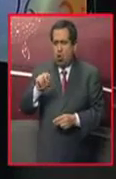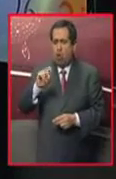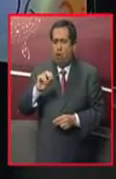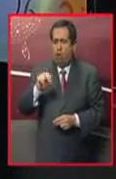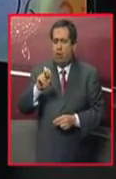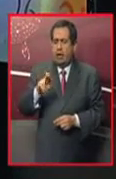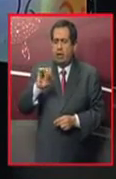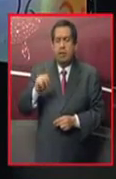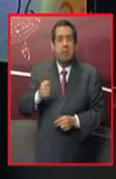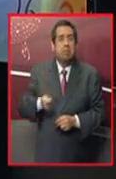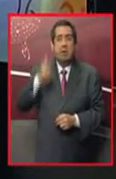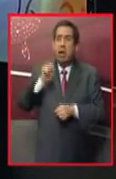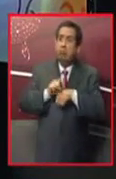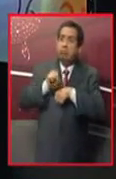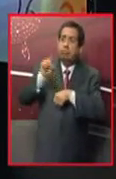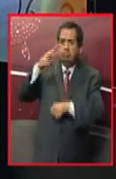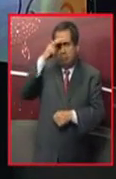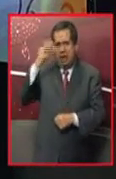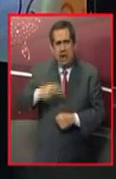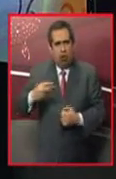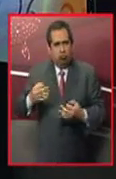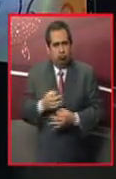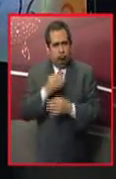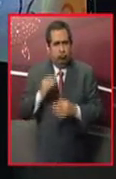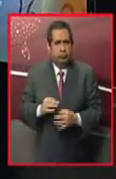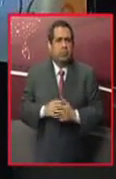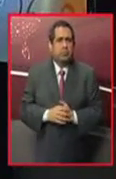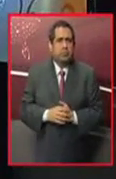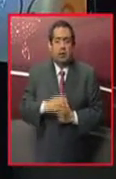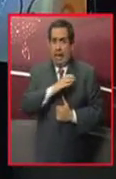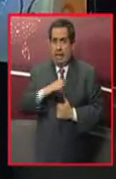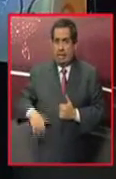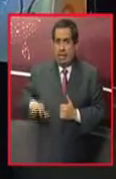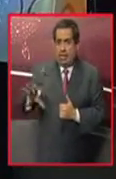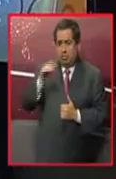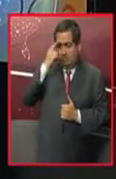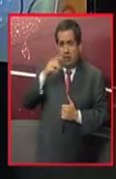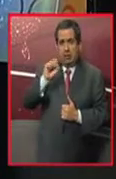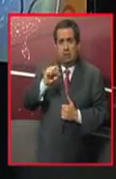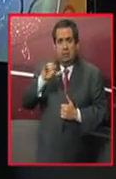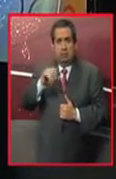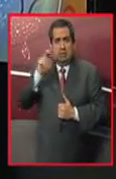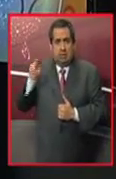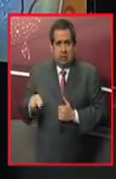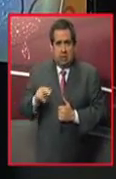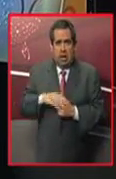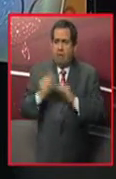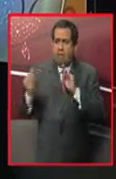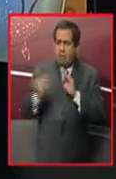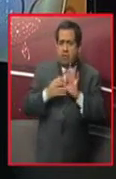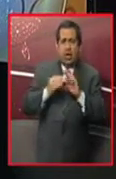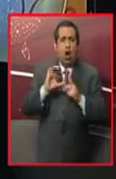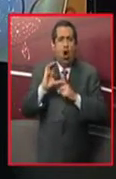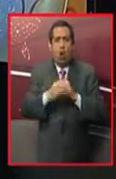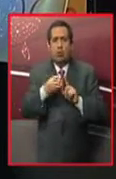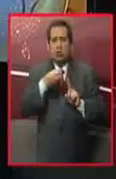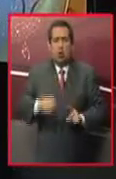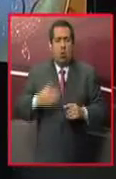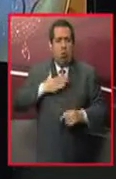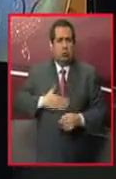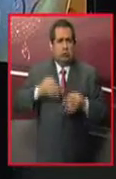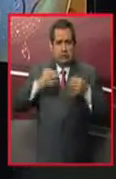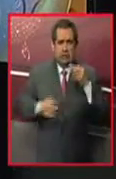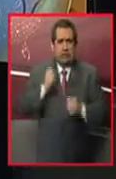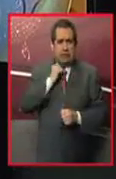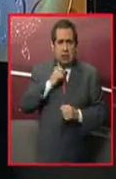Neri Vela, primer astronauta mexicano. Y además, los candidatos a ministros de la Suprema Corte de Justicia de la Nación comparecieron ante la Comisión de Justicia del